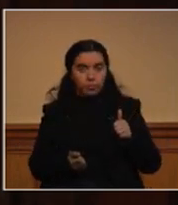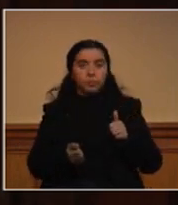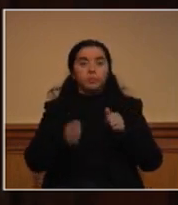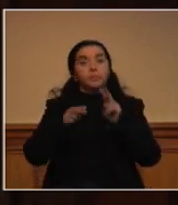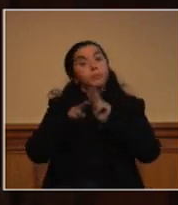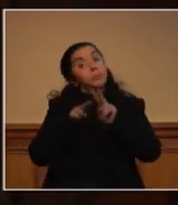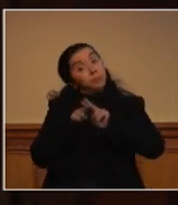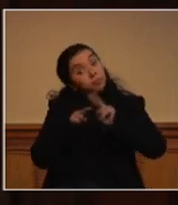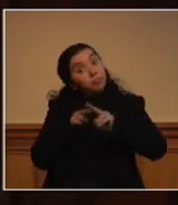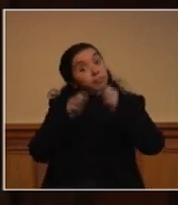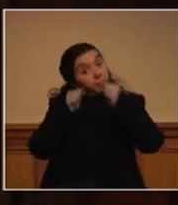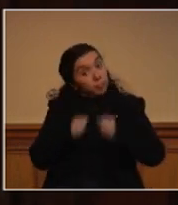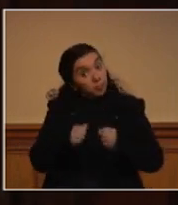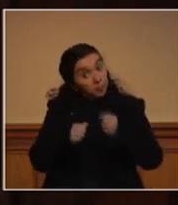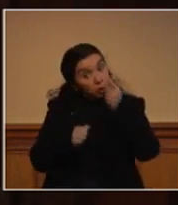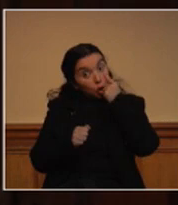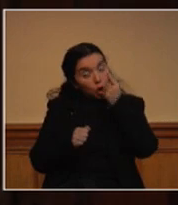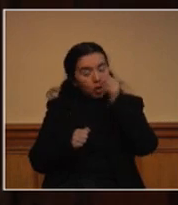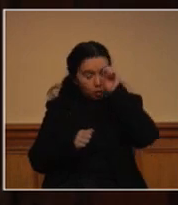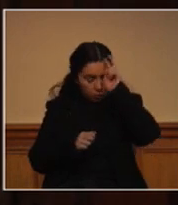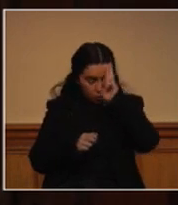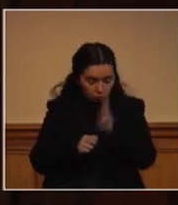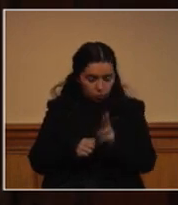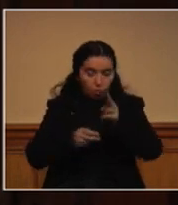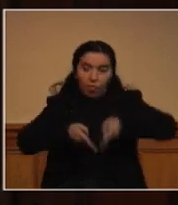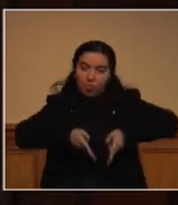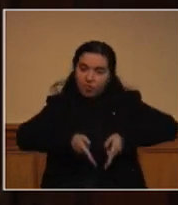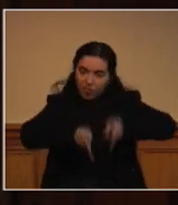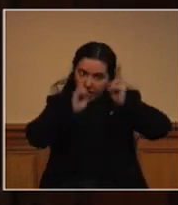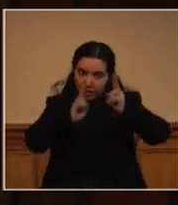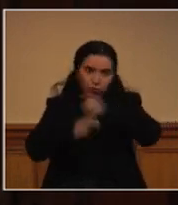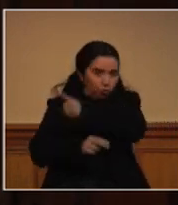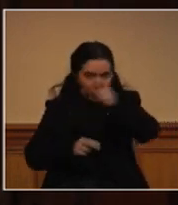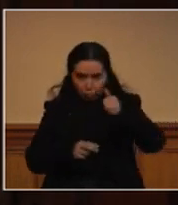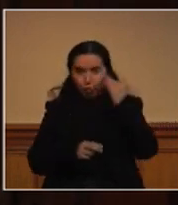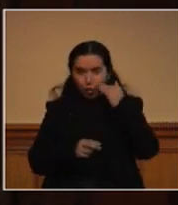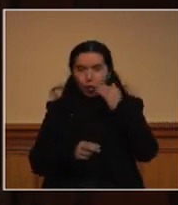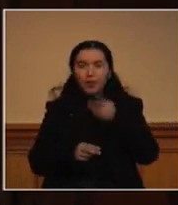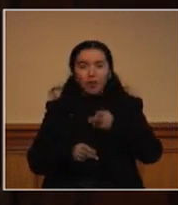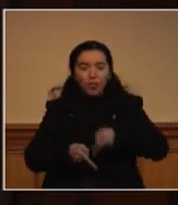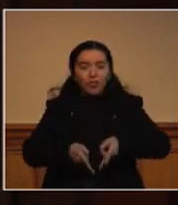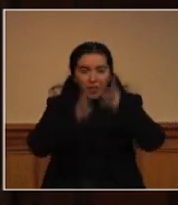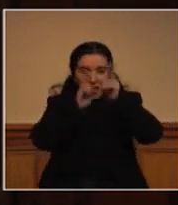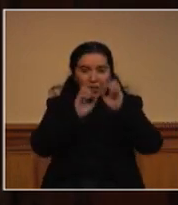poder reconocer el derecho de todos los niños a ser alfabetizados